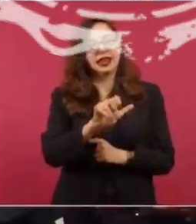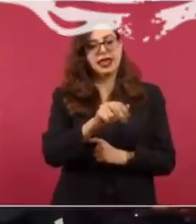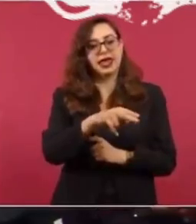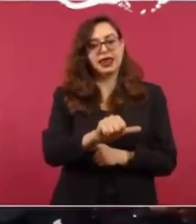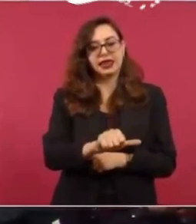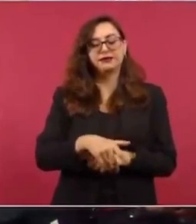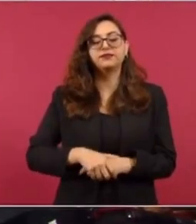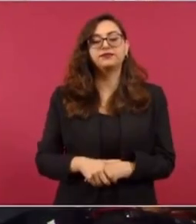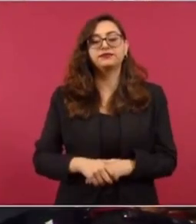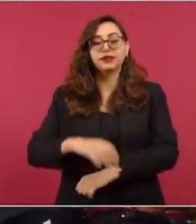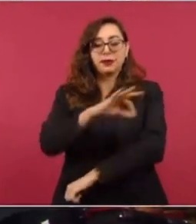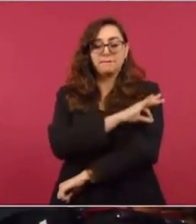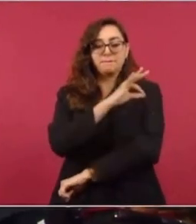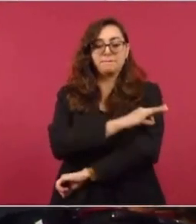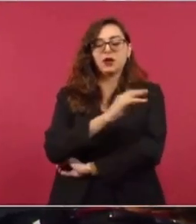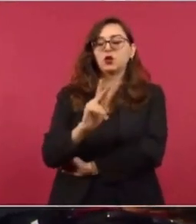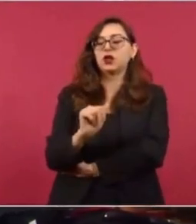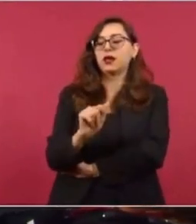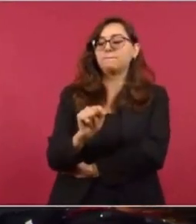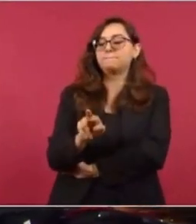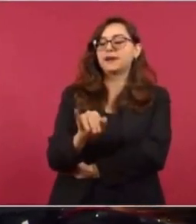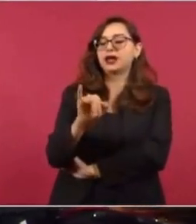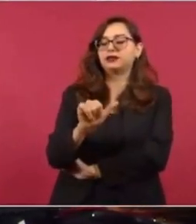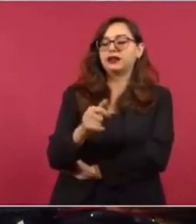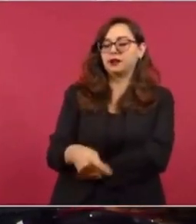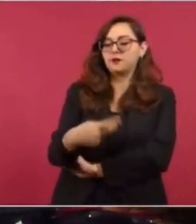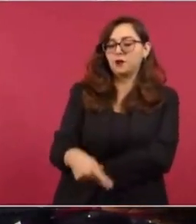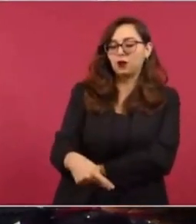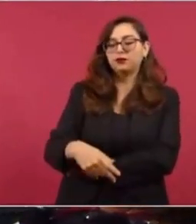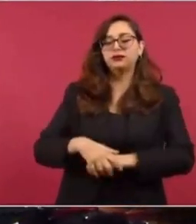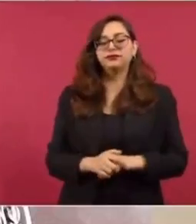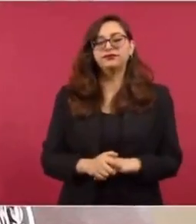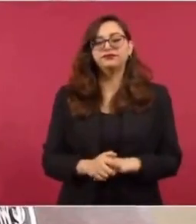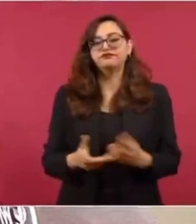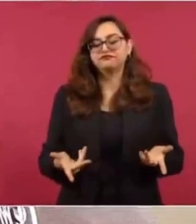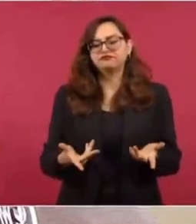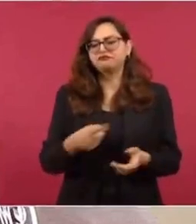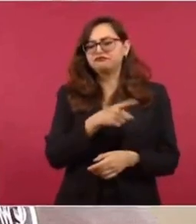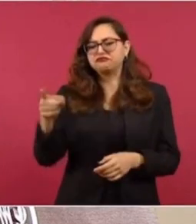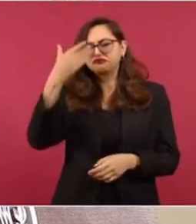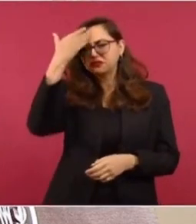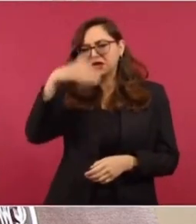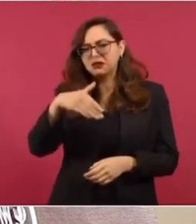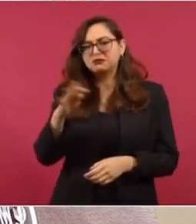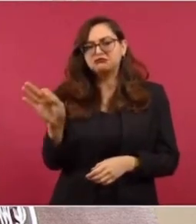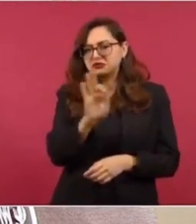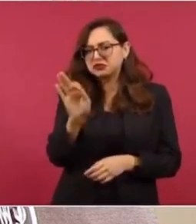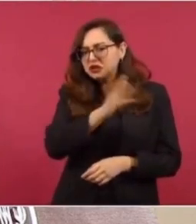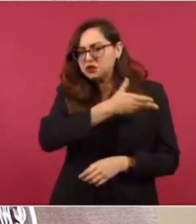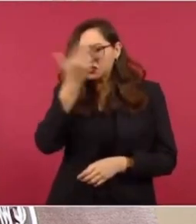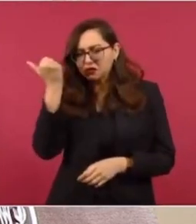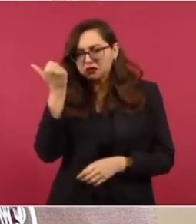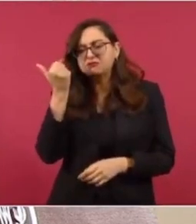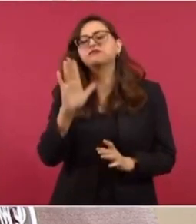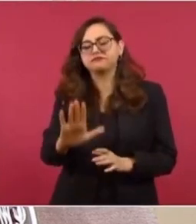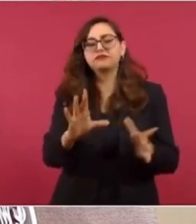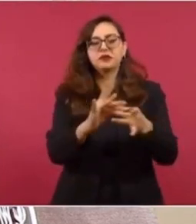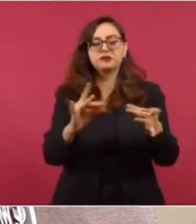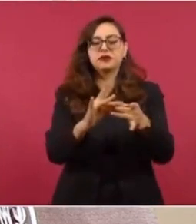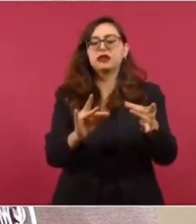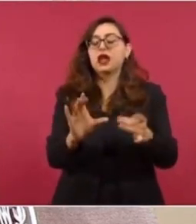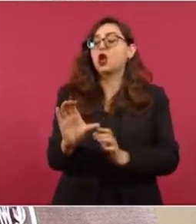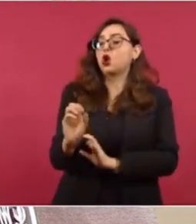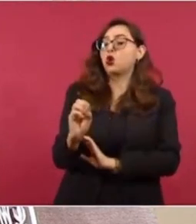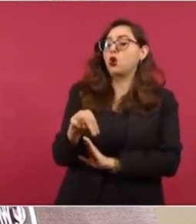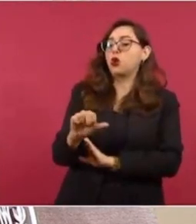La vacuna patria, como se sabe, pero lo volvemos a decir por quien no lo sepa, es un proyecto que ha impulsado la doctora María Elena Álvarez Builla, nuestra directora general del